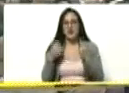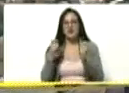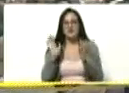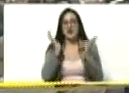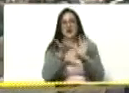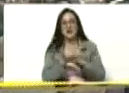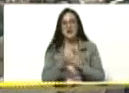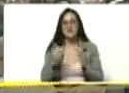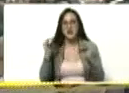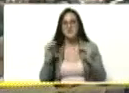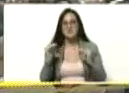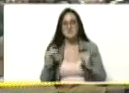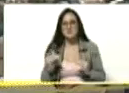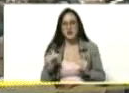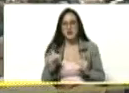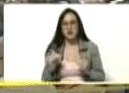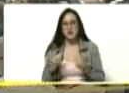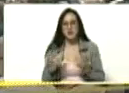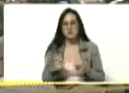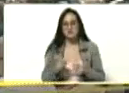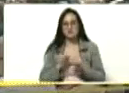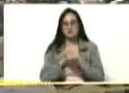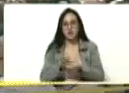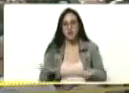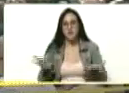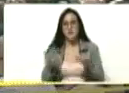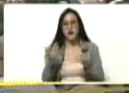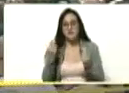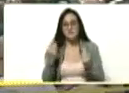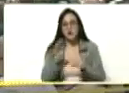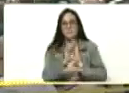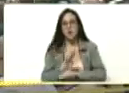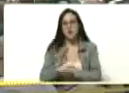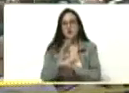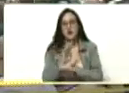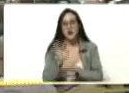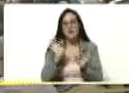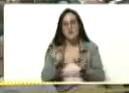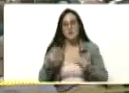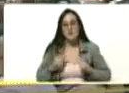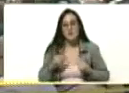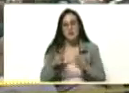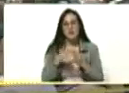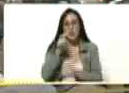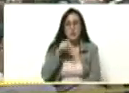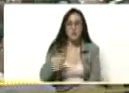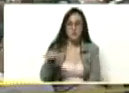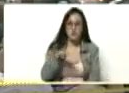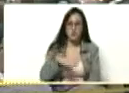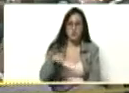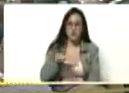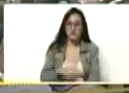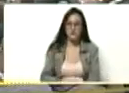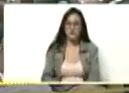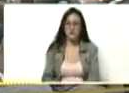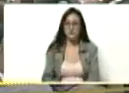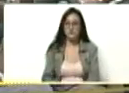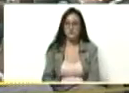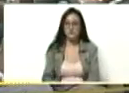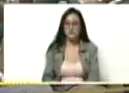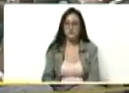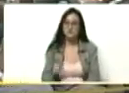and livelihoods of our people. Para proteger las vidas y el modo de vidas de nuestros pueblos. In the area of solidarity. En la esfera